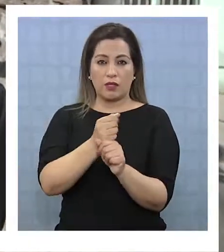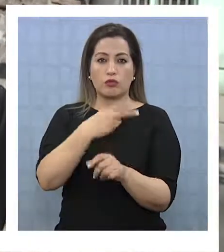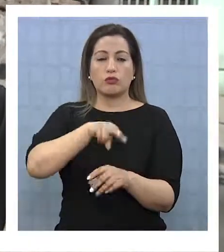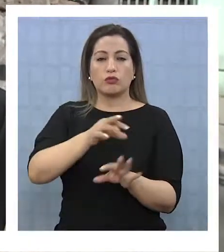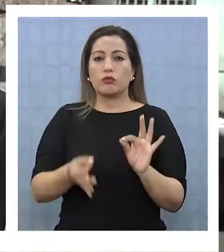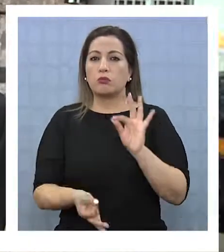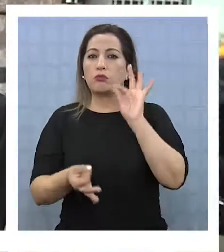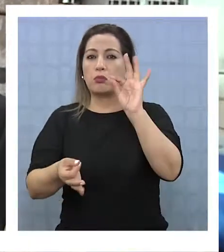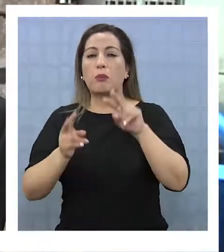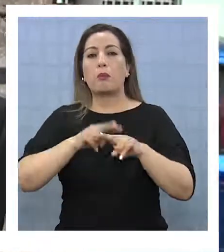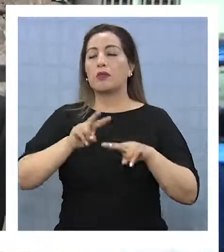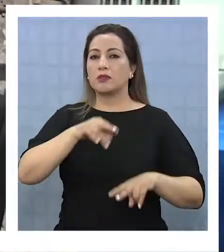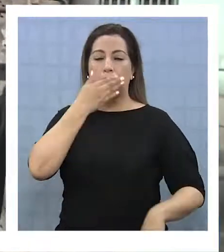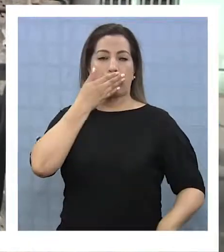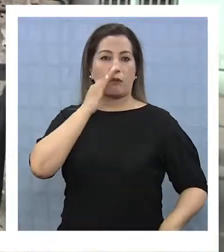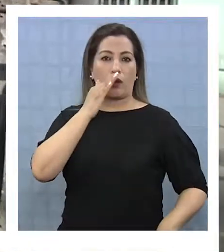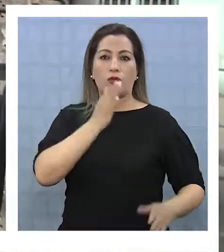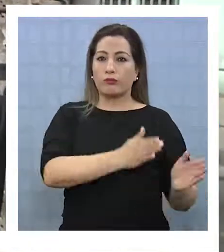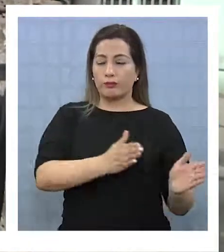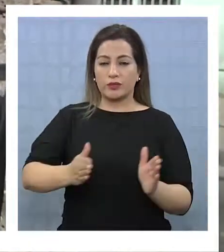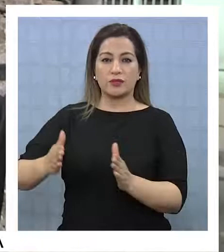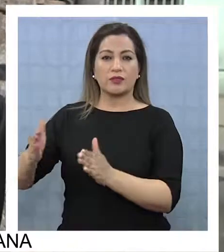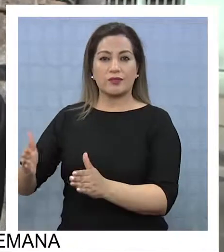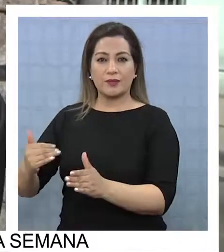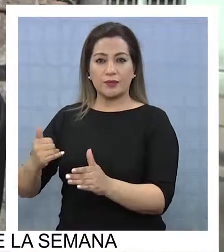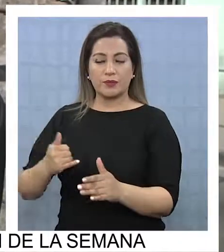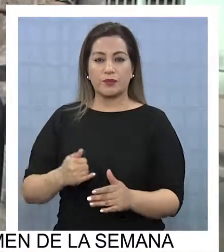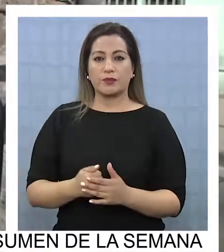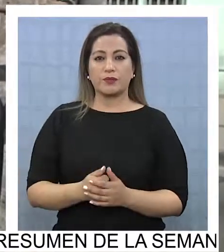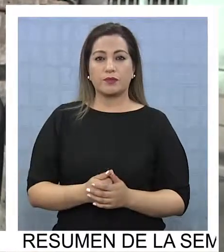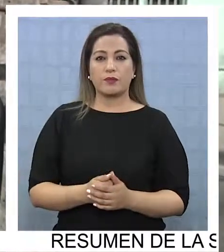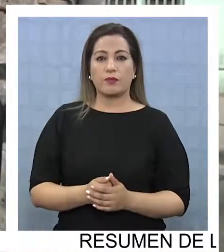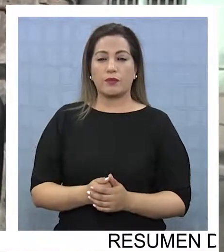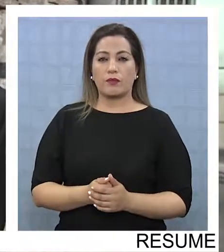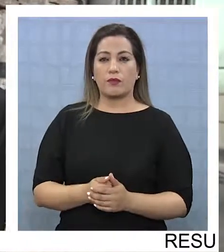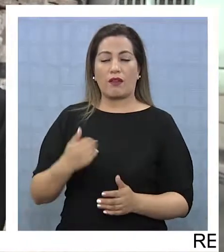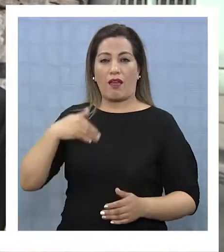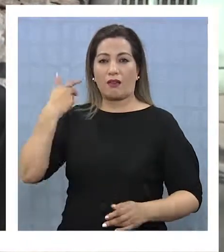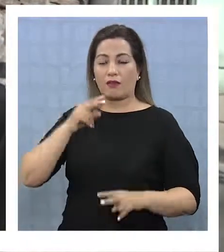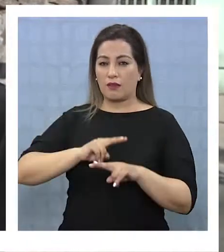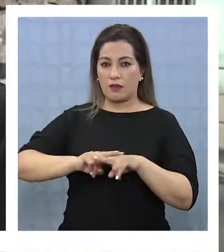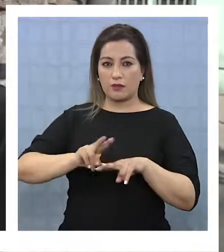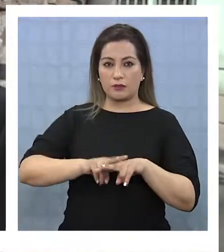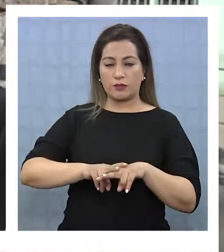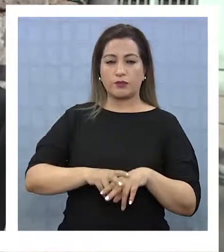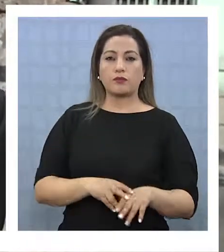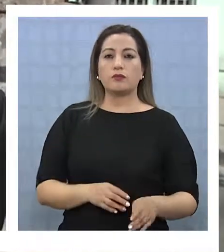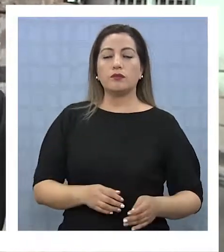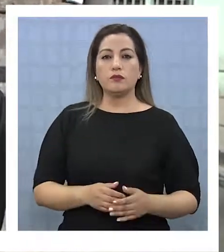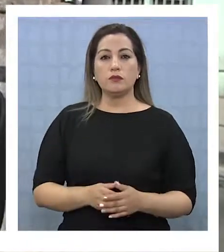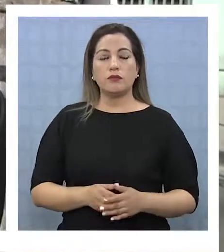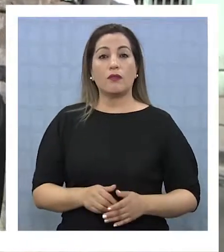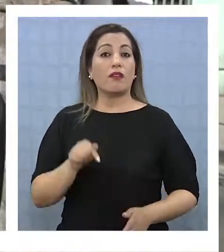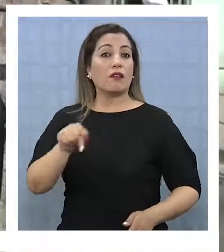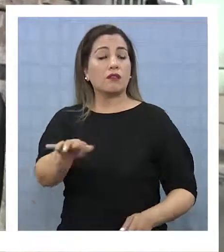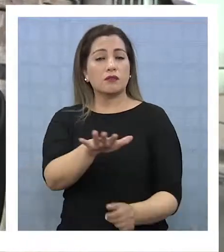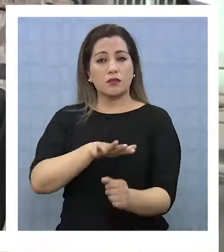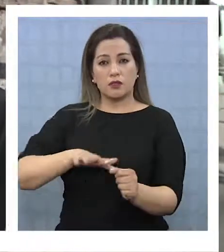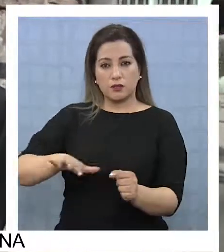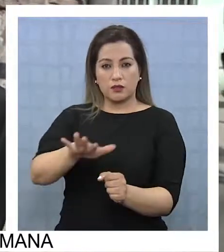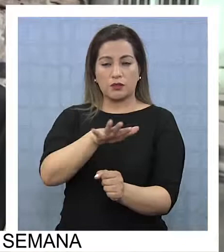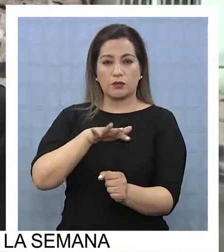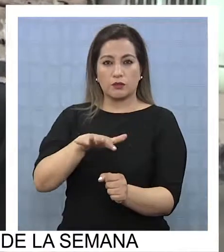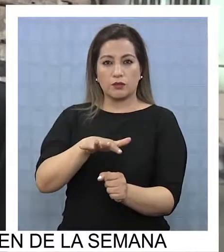mejorar los procedimientos que estaban siendo llevados a cabo en ese momento. Y a raíz de esta situación,